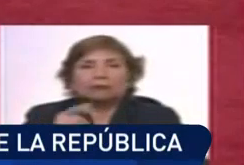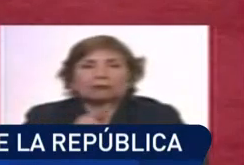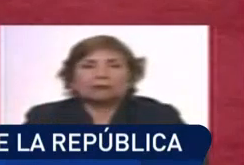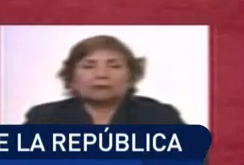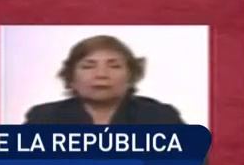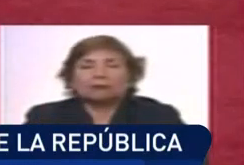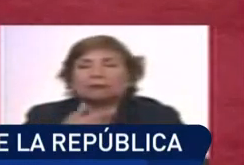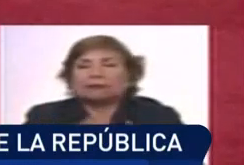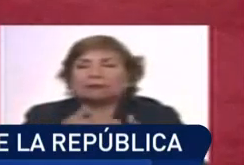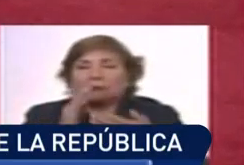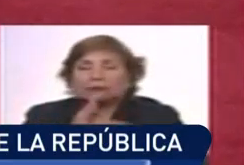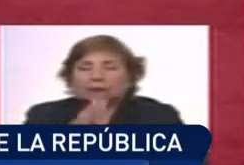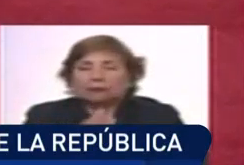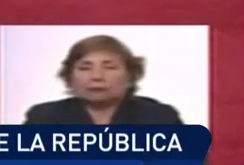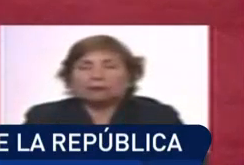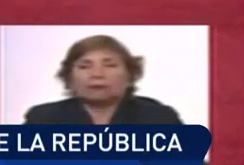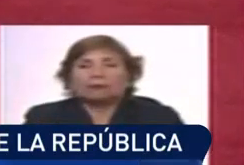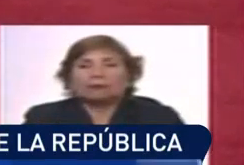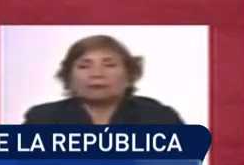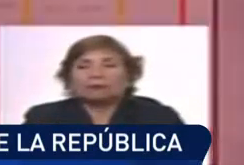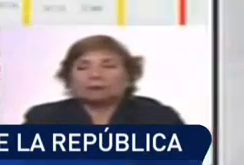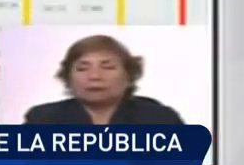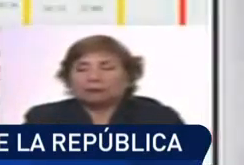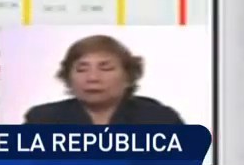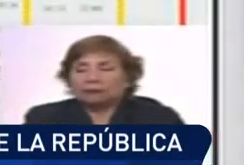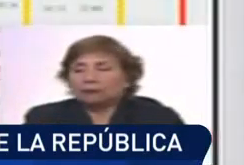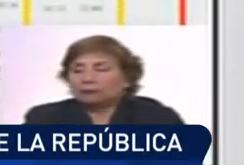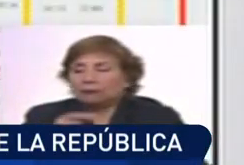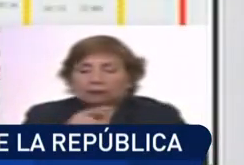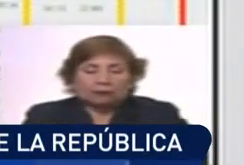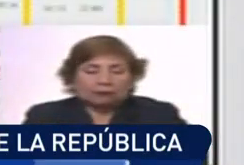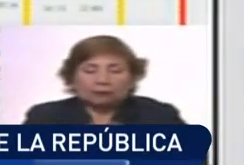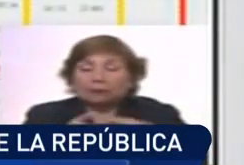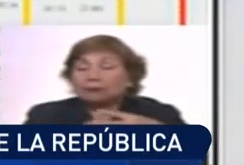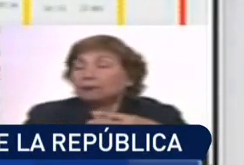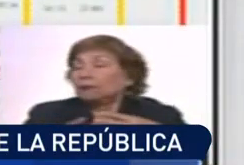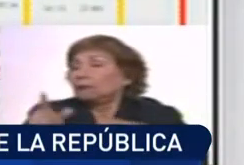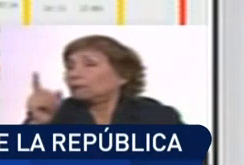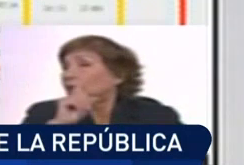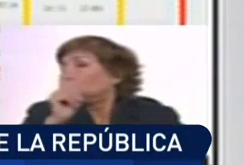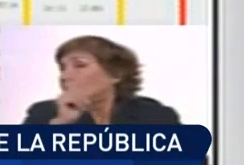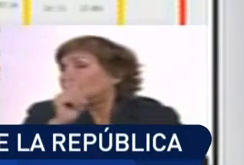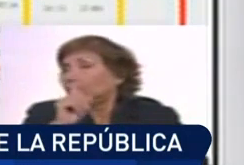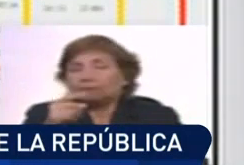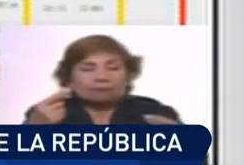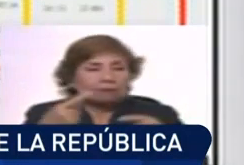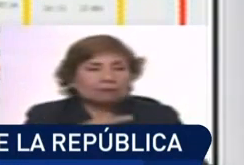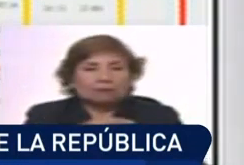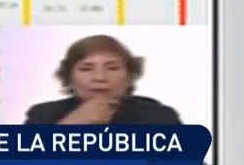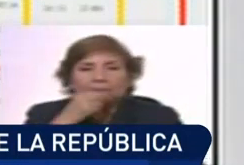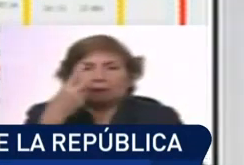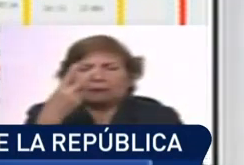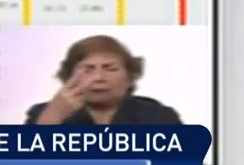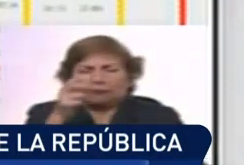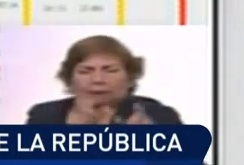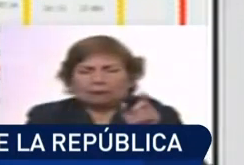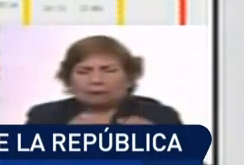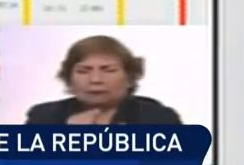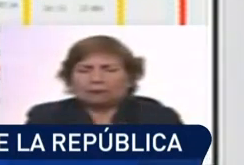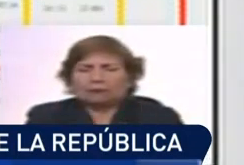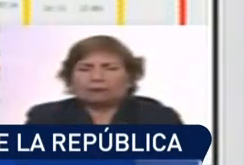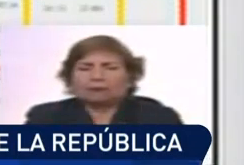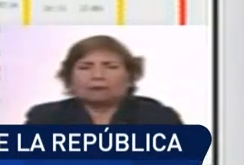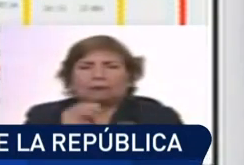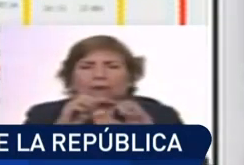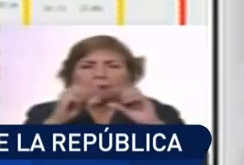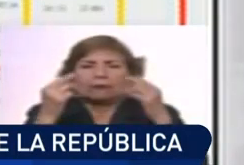de ingreso, ¿no?, y la misma hora de salida, no es como se mostró el programa de dos personas, sino era un grupo